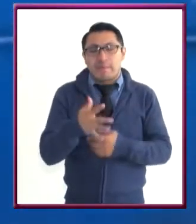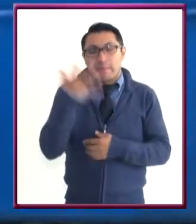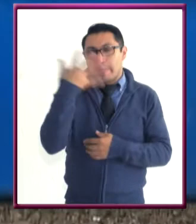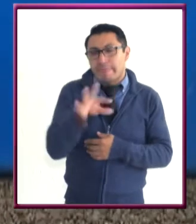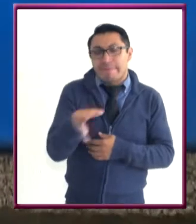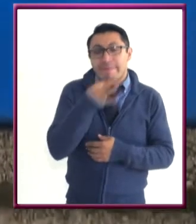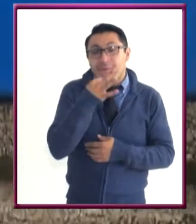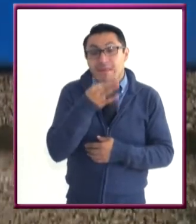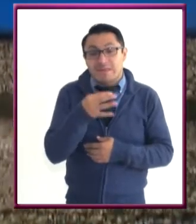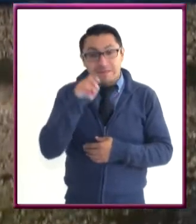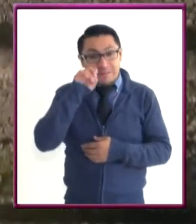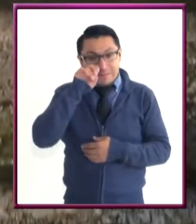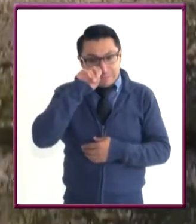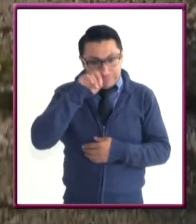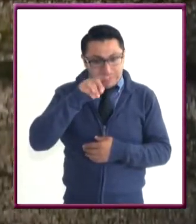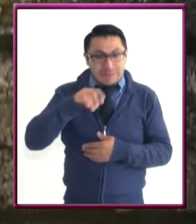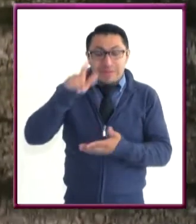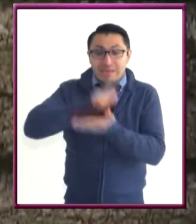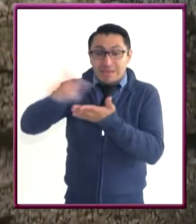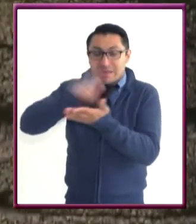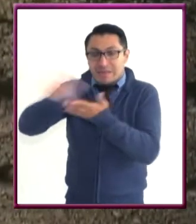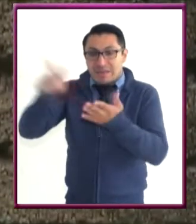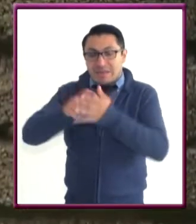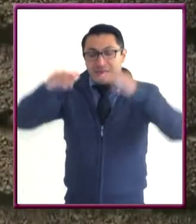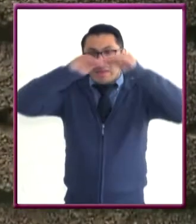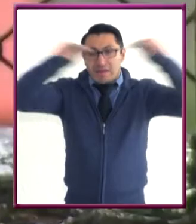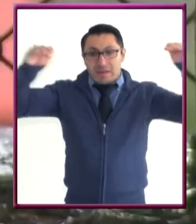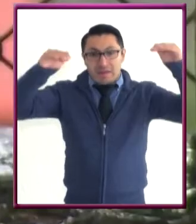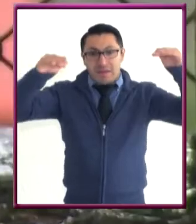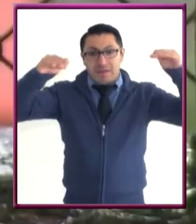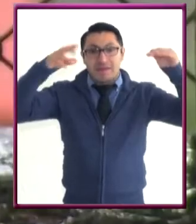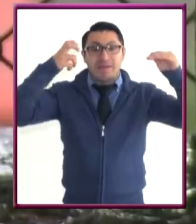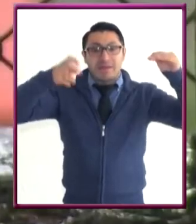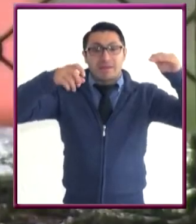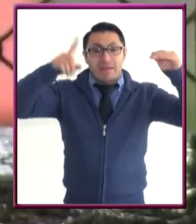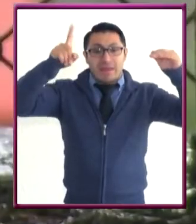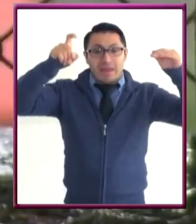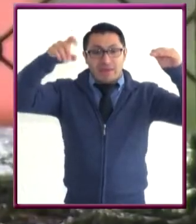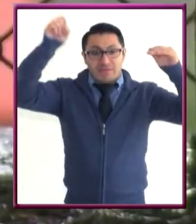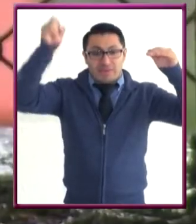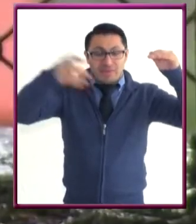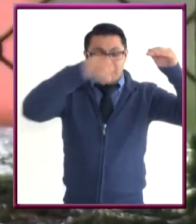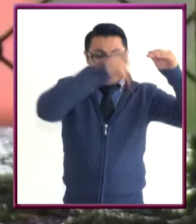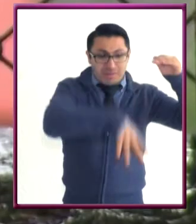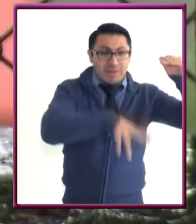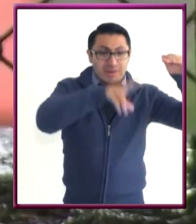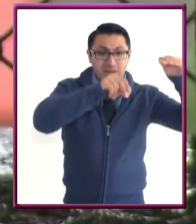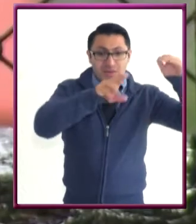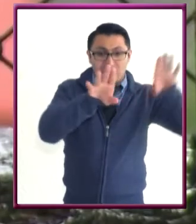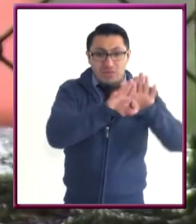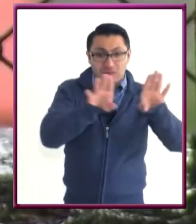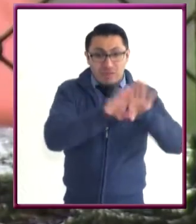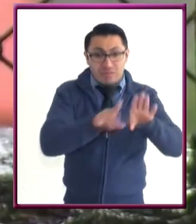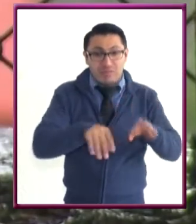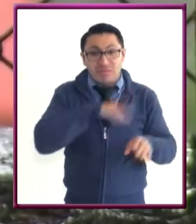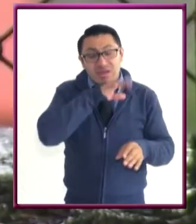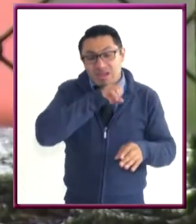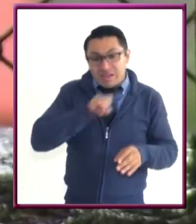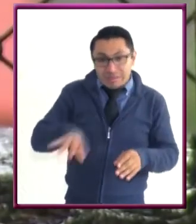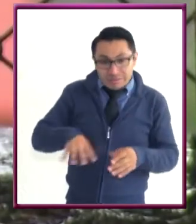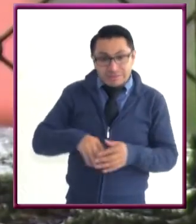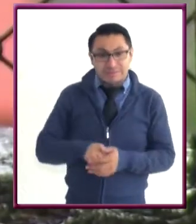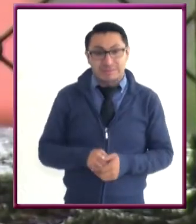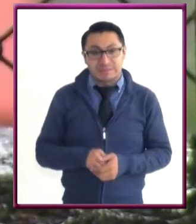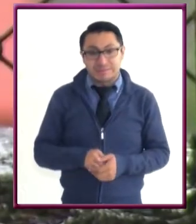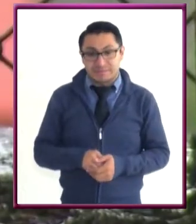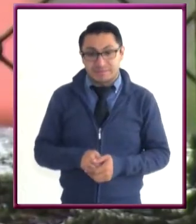o menos 10 minutos del aguacero laven el techo y esa agua que está lavando el techo no vaya a la cisterna, sino que se quede atrapada ahí adentro del